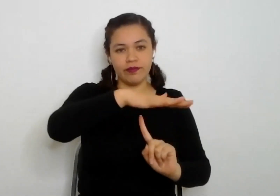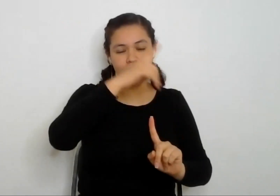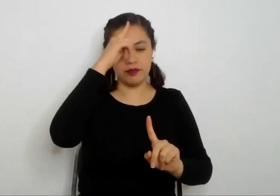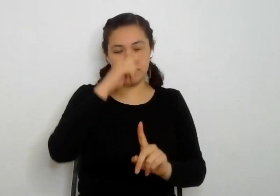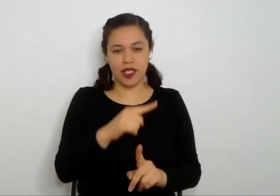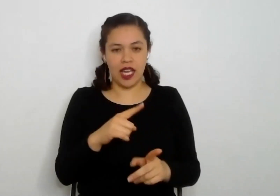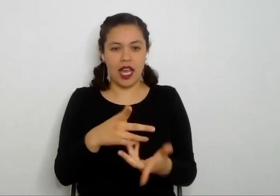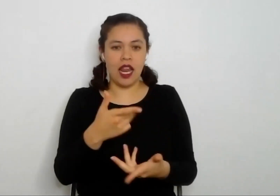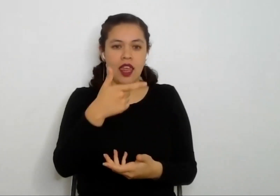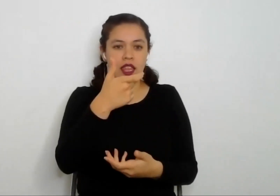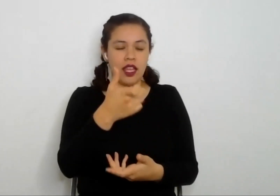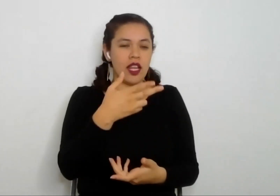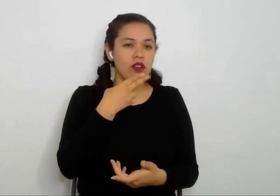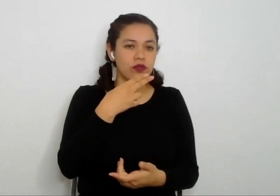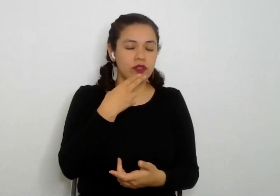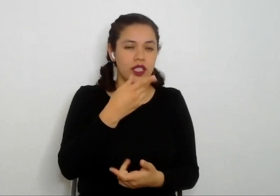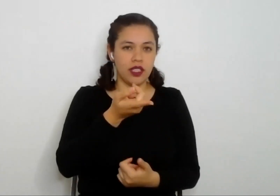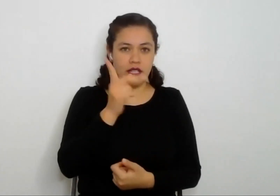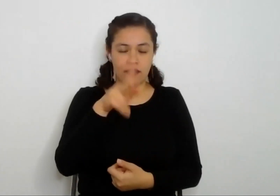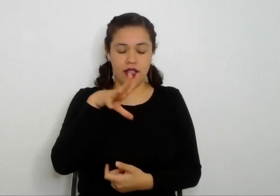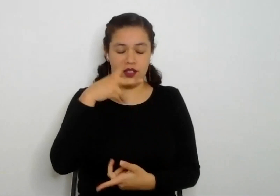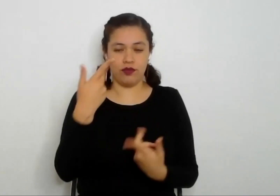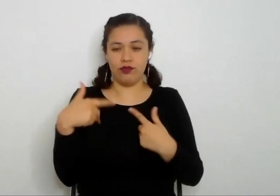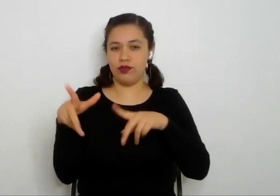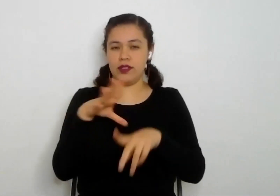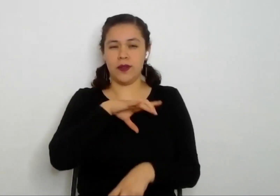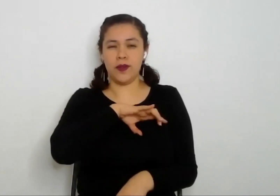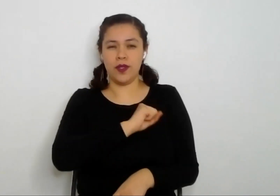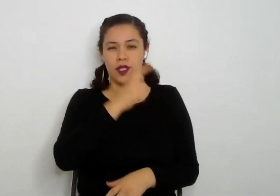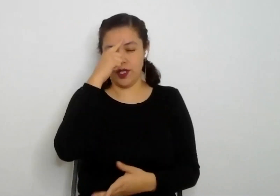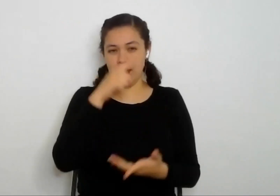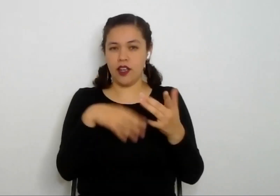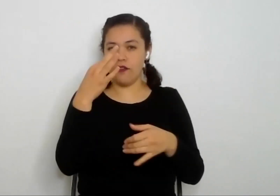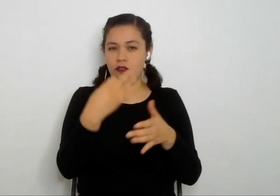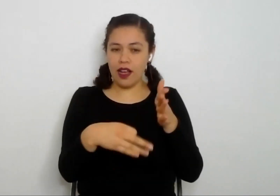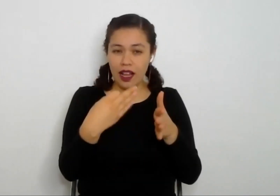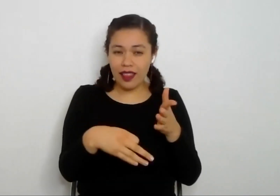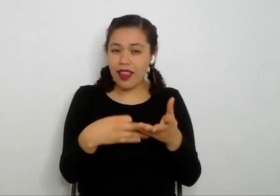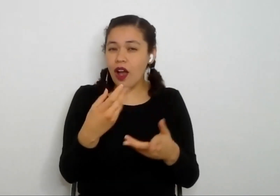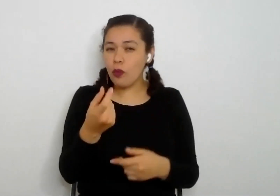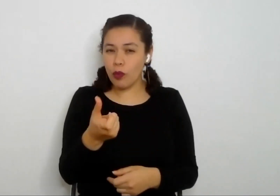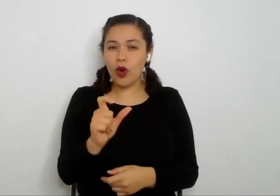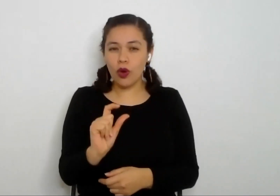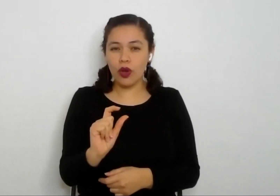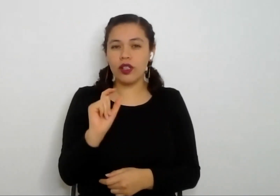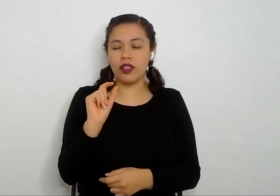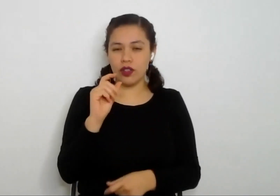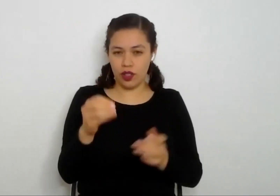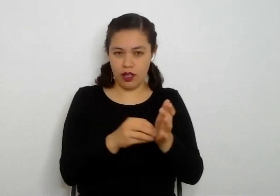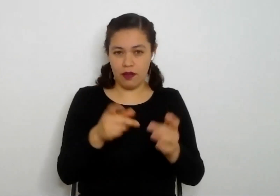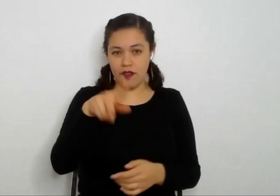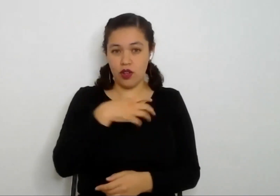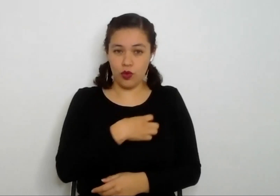inversión. A mí me encantó su presentación. Creo que todavía nos falta un poquito, pero estoy muy contenta y muy